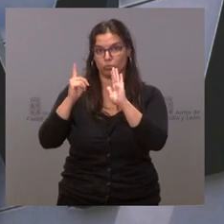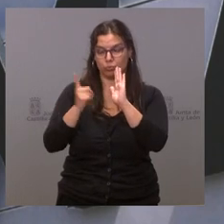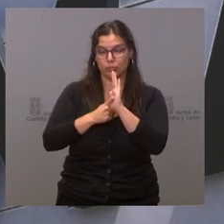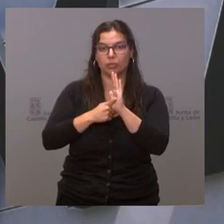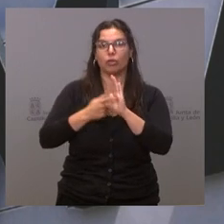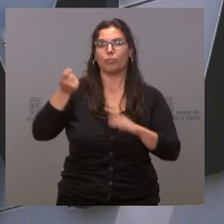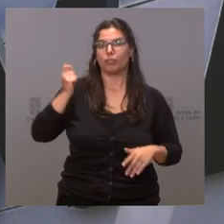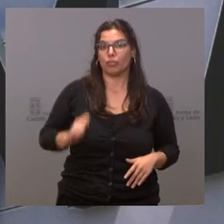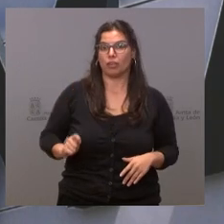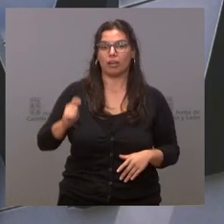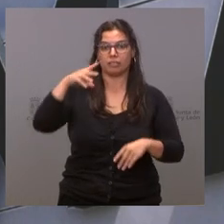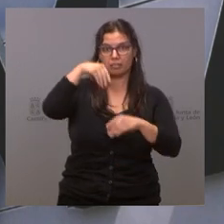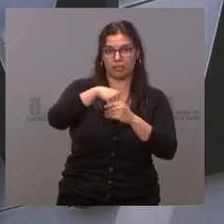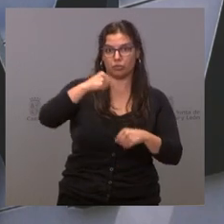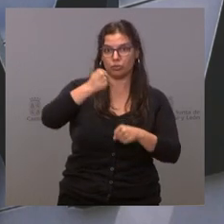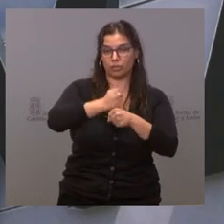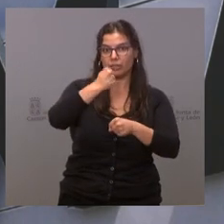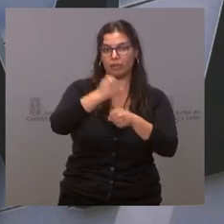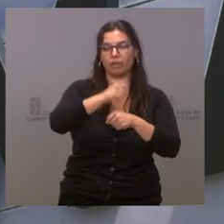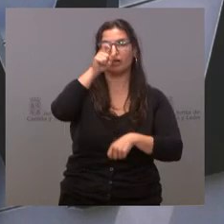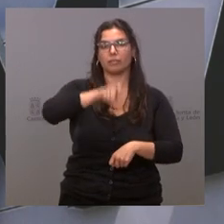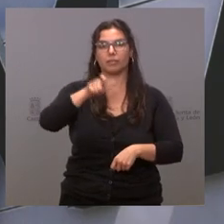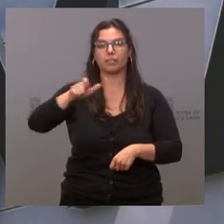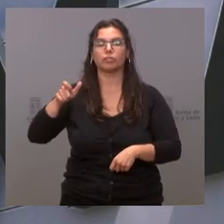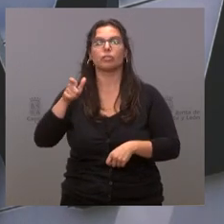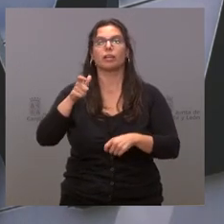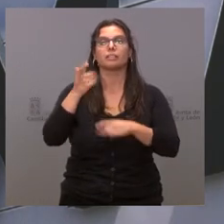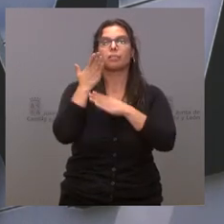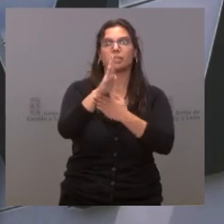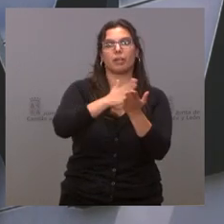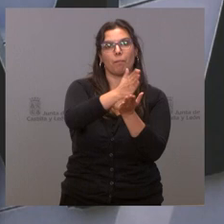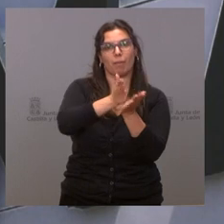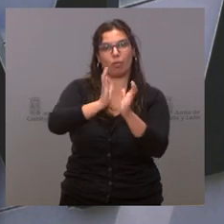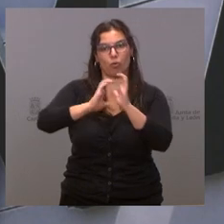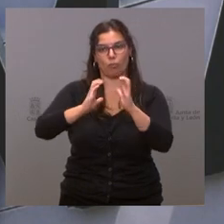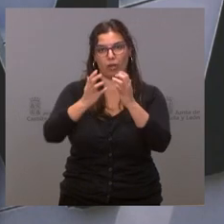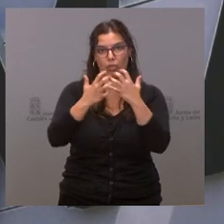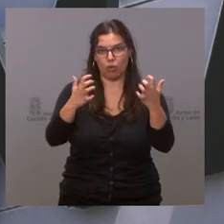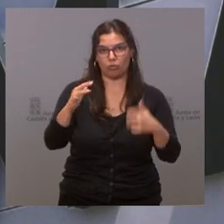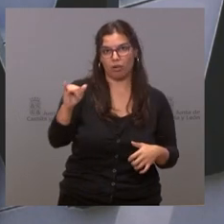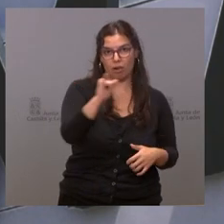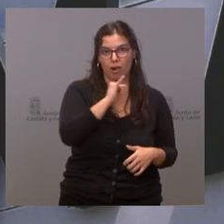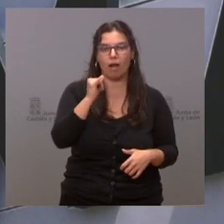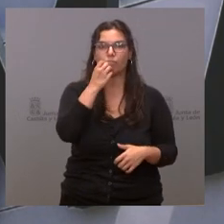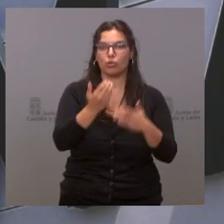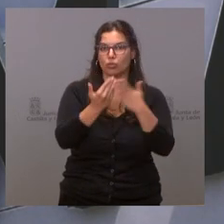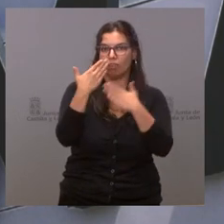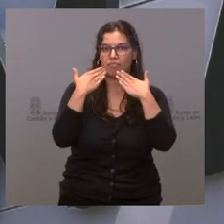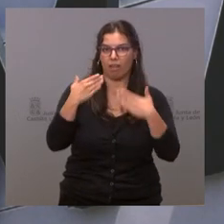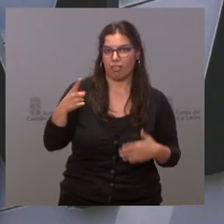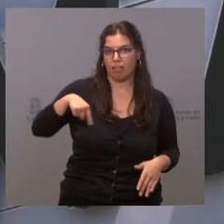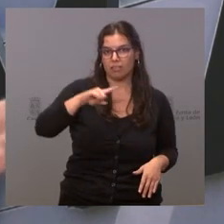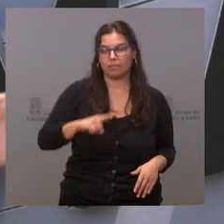centro a los representantes de los medios de comunicación que aquí hoy nos acompañan buenos días muchísimas gracias